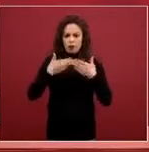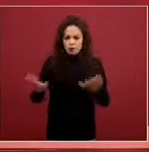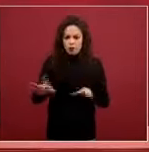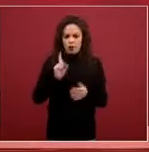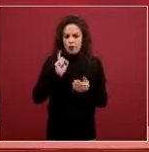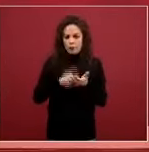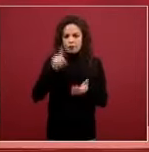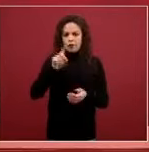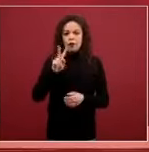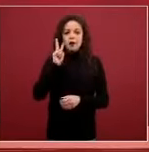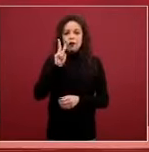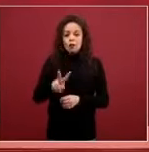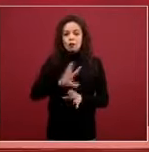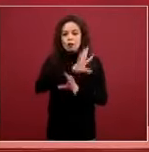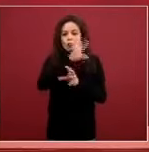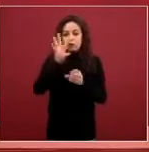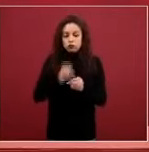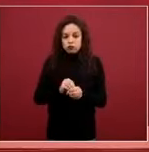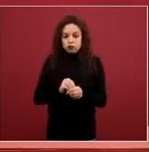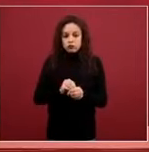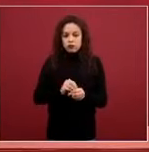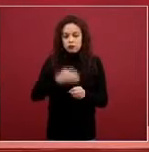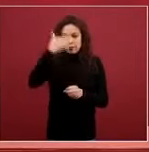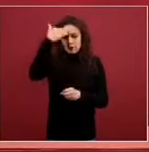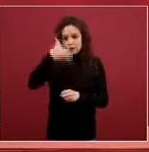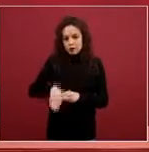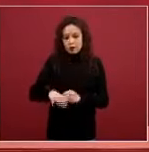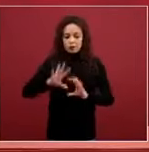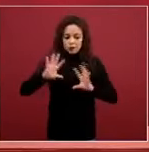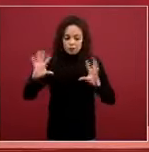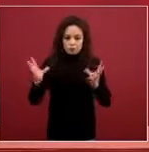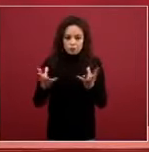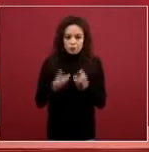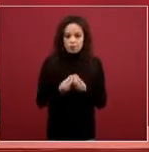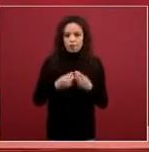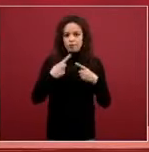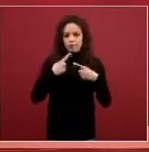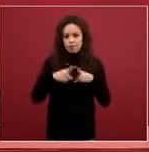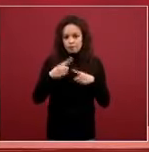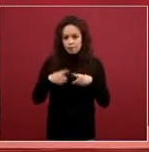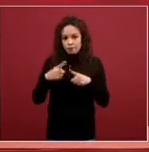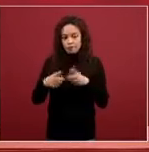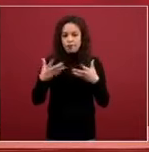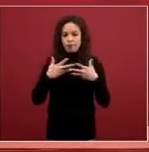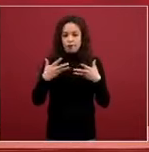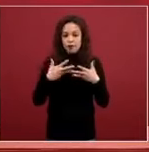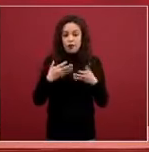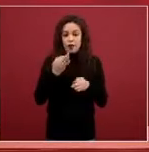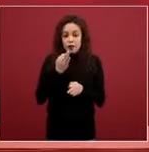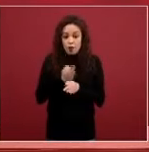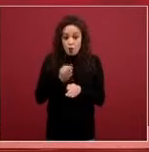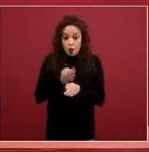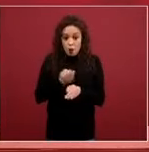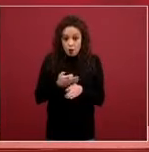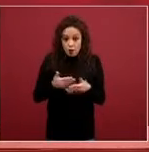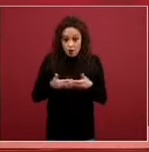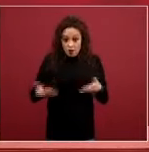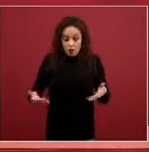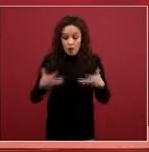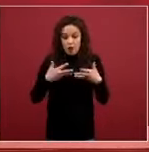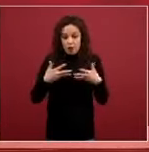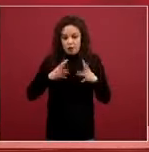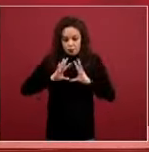para poder en su momento conocer todos los acumulados o todos los casos que en su momento hasta este momento han